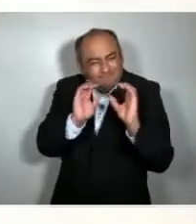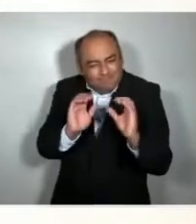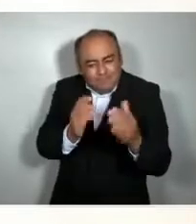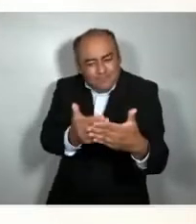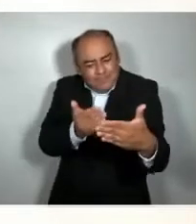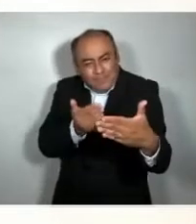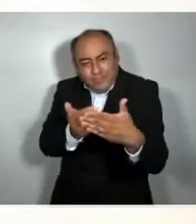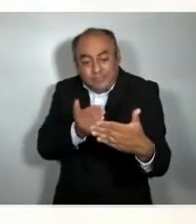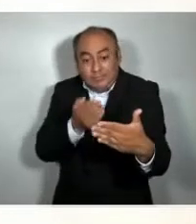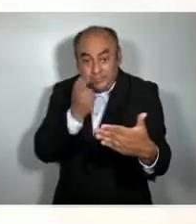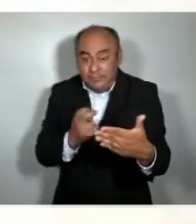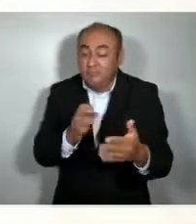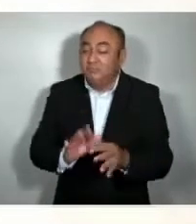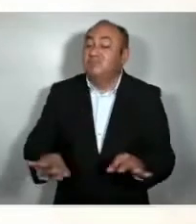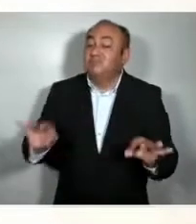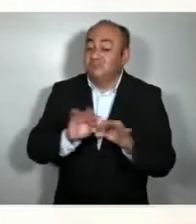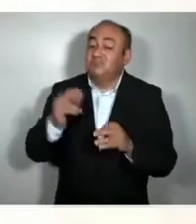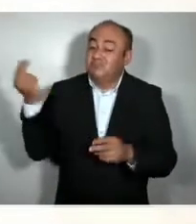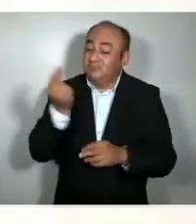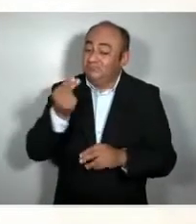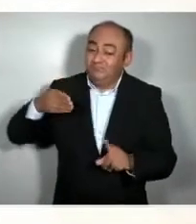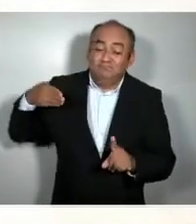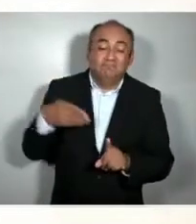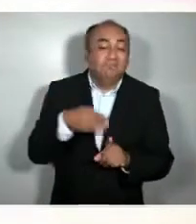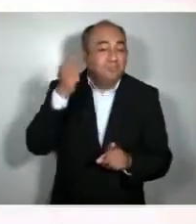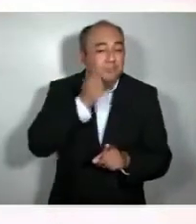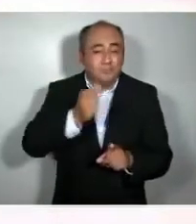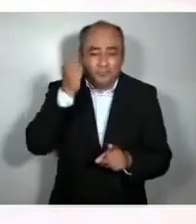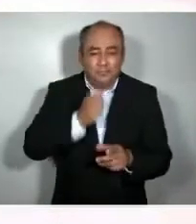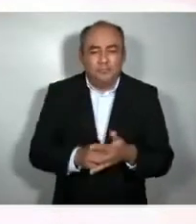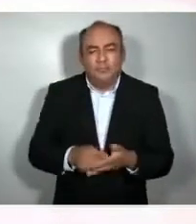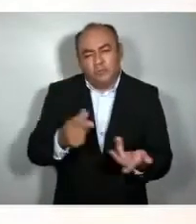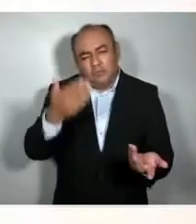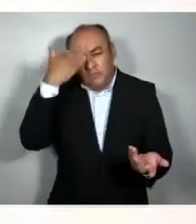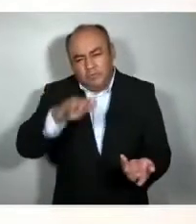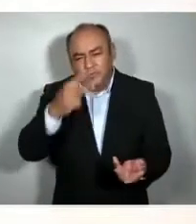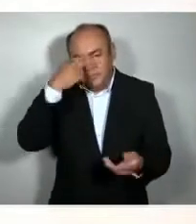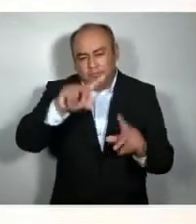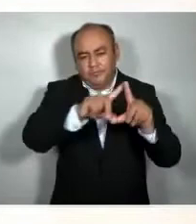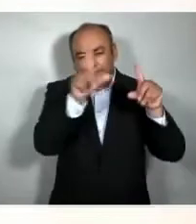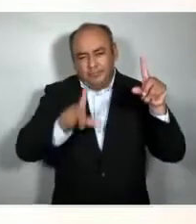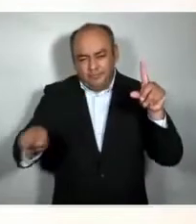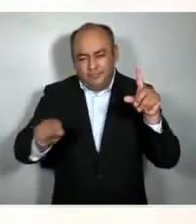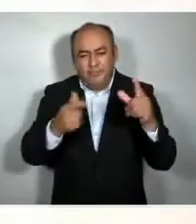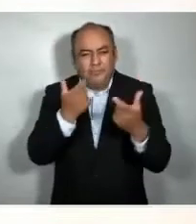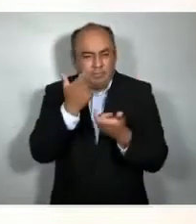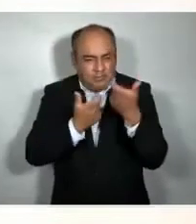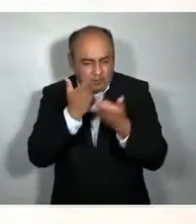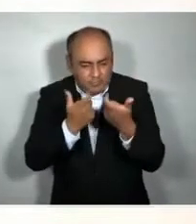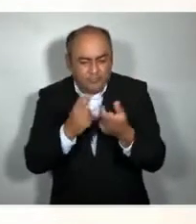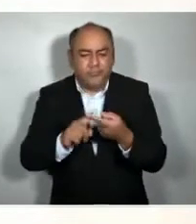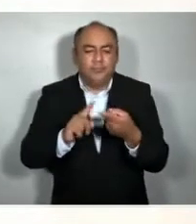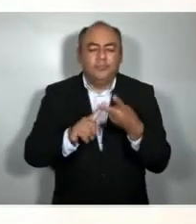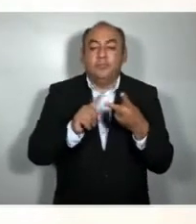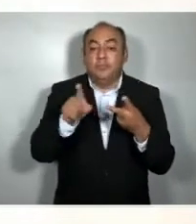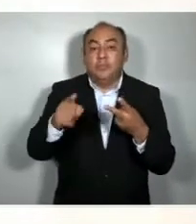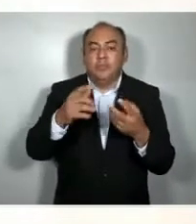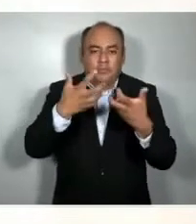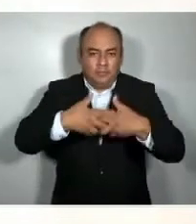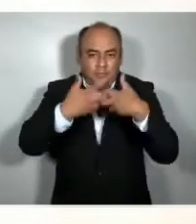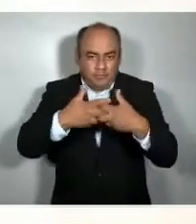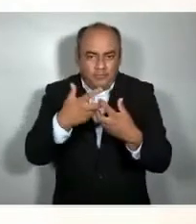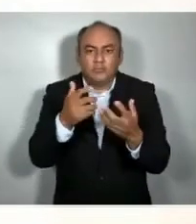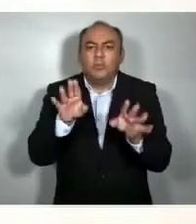prioridad. No olvidemos que la economía nacional, la productividad de las empresas y